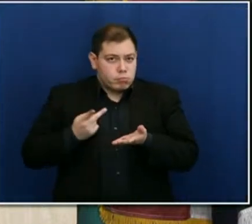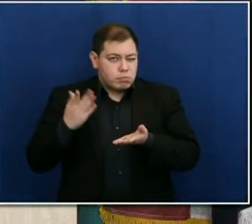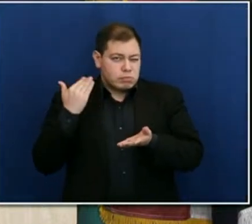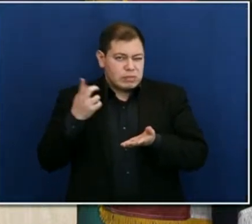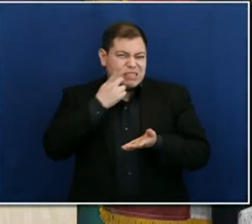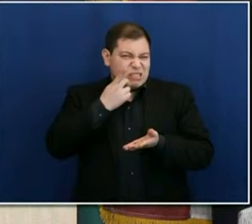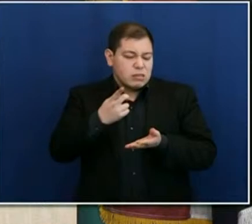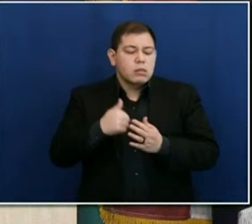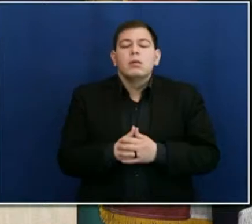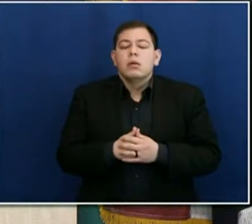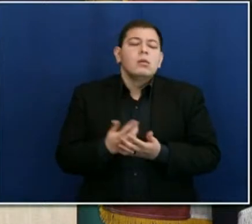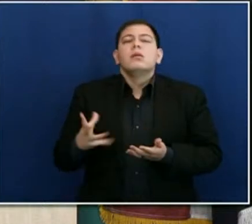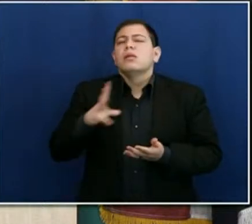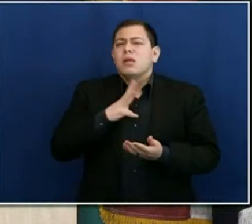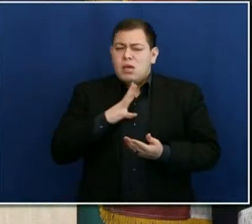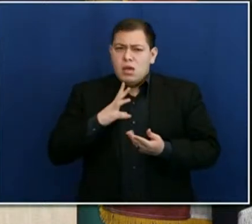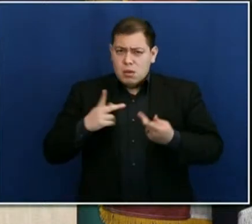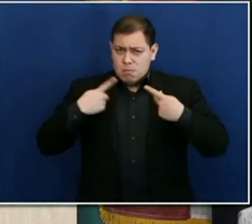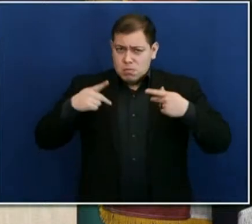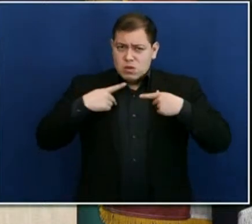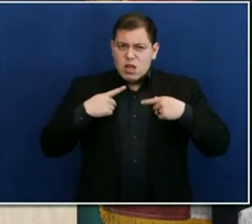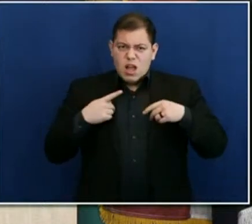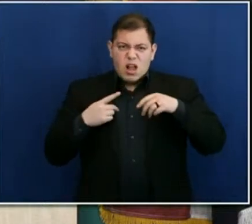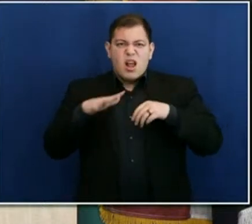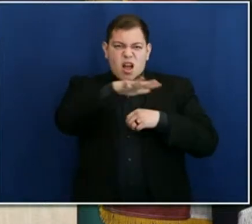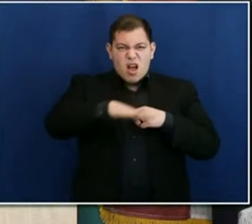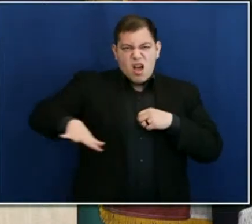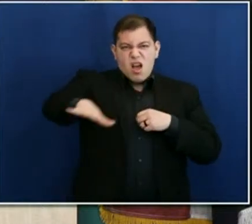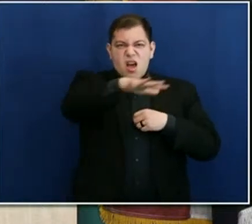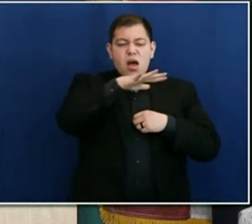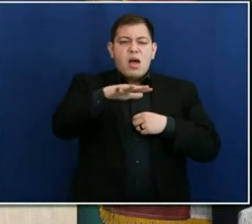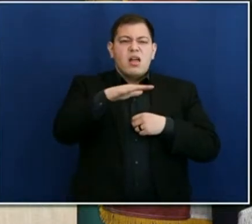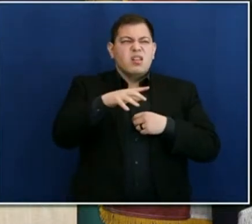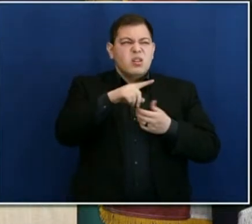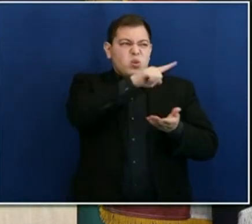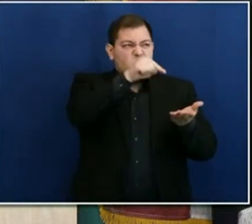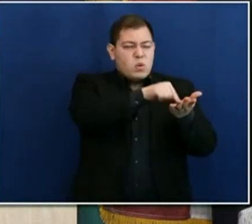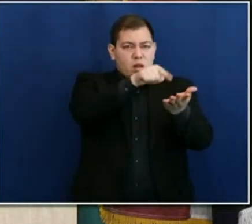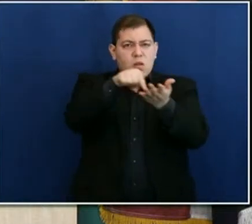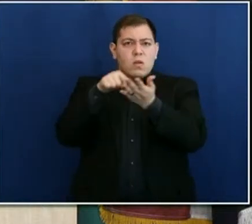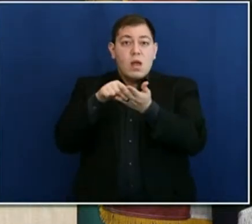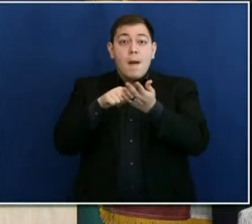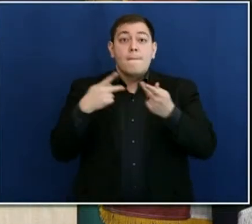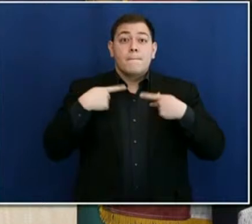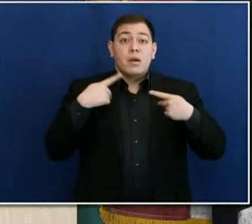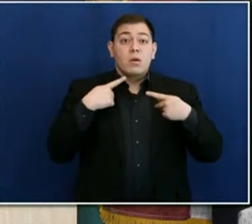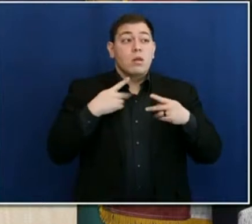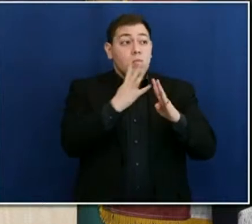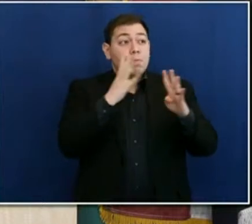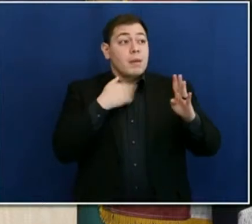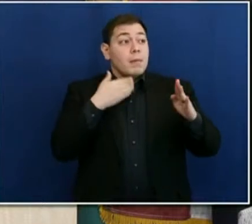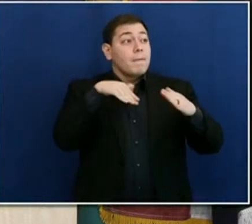que había menos personas vacunándose en los sitios, porque pues en realidad